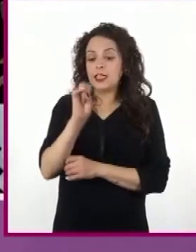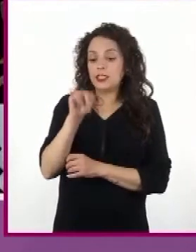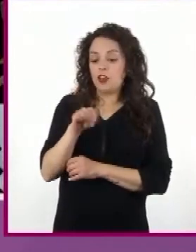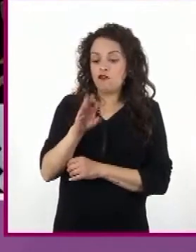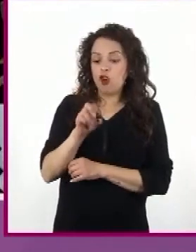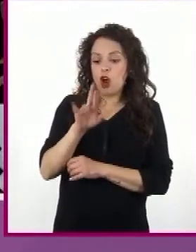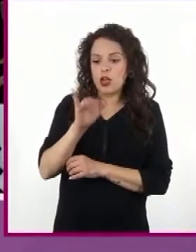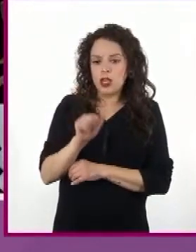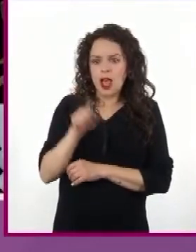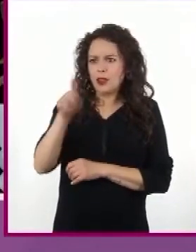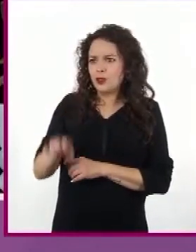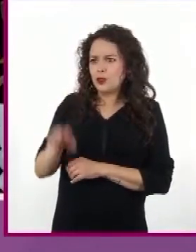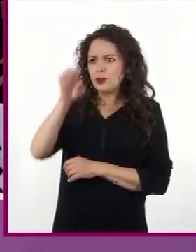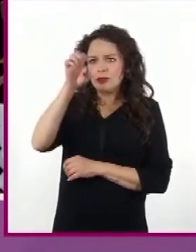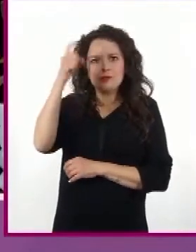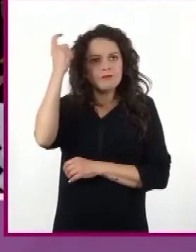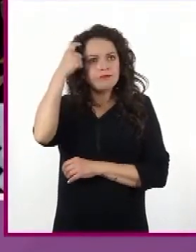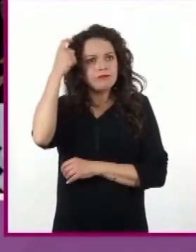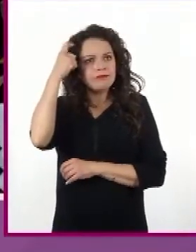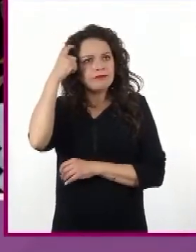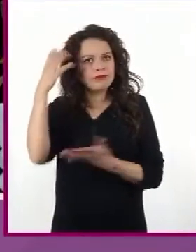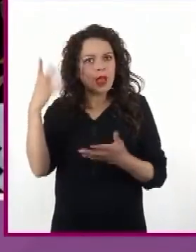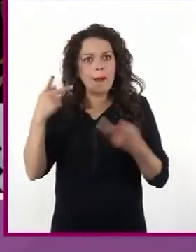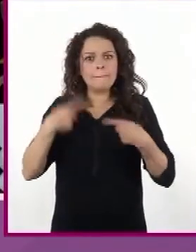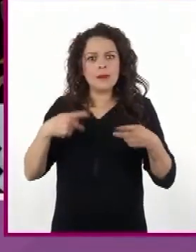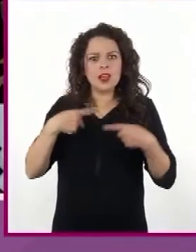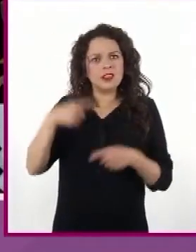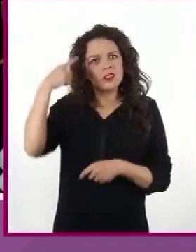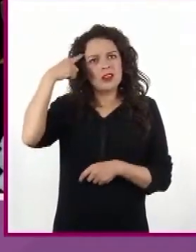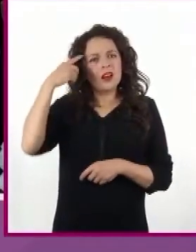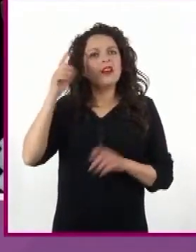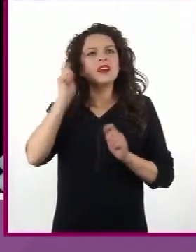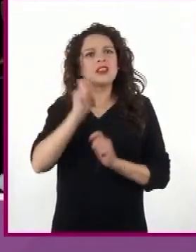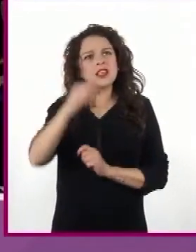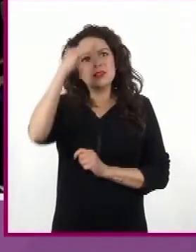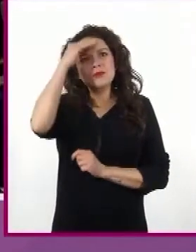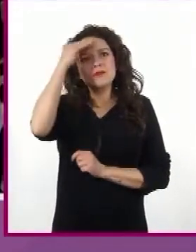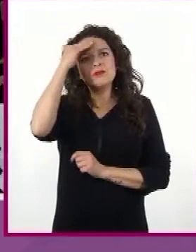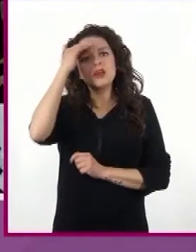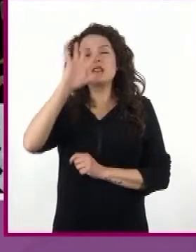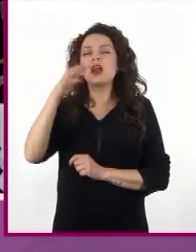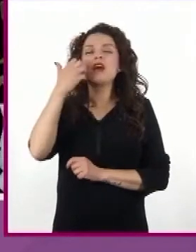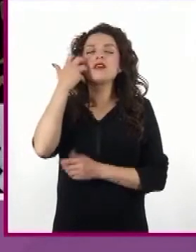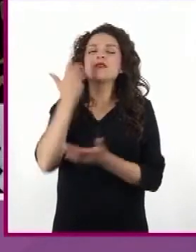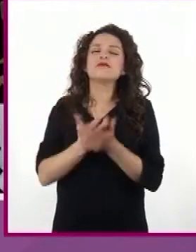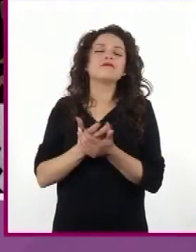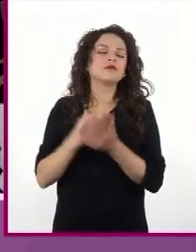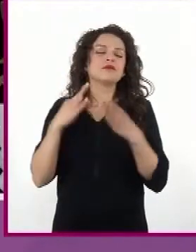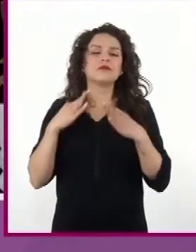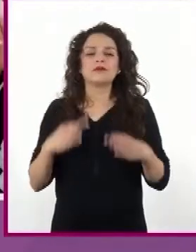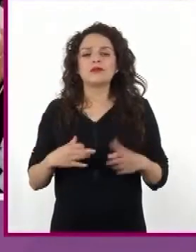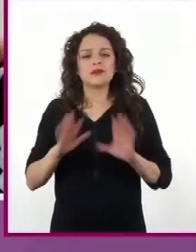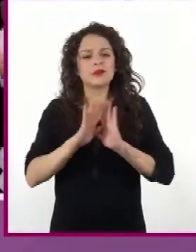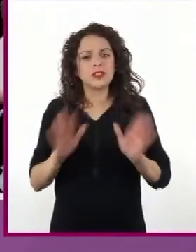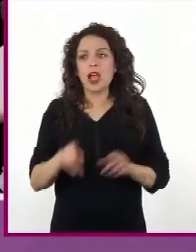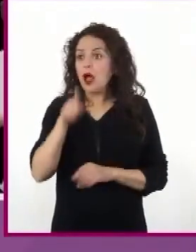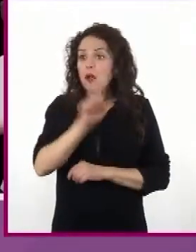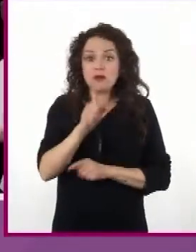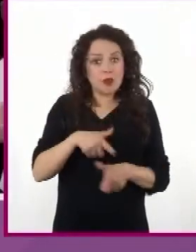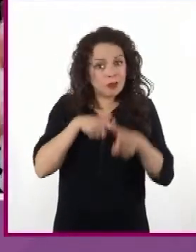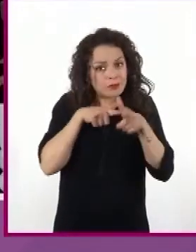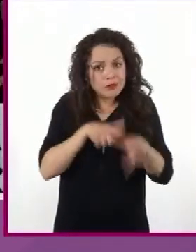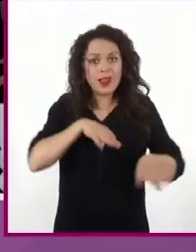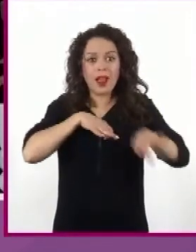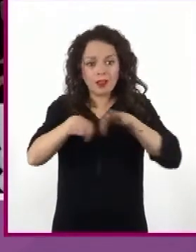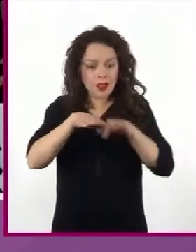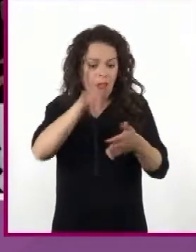edad en donde la mayor parte de la gente ya lo que piensa simplemente es descansar, él estaba activo y escribiendo una